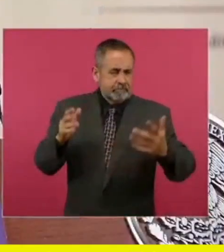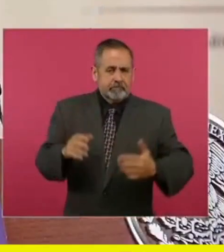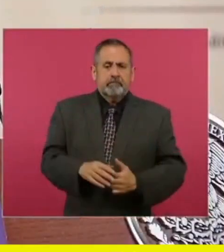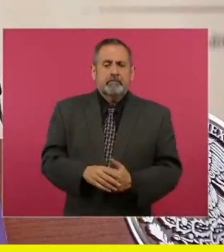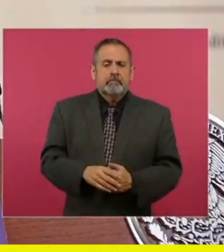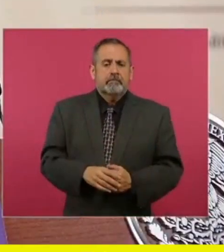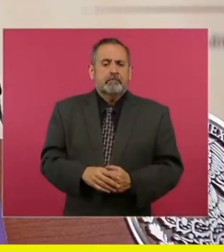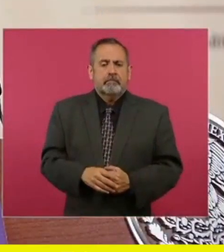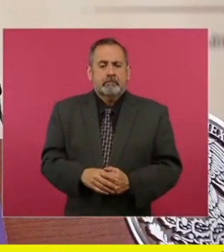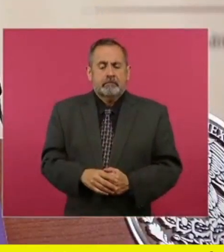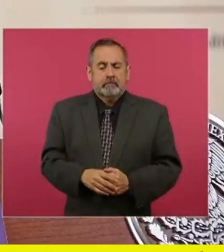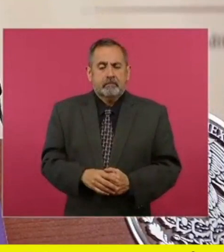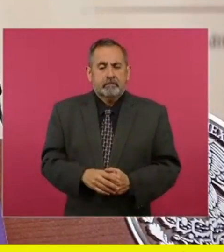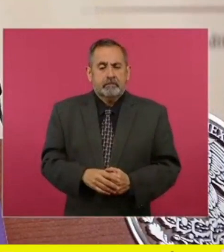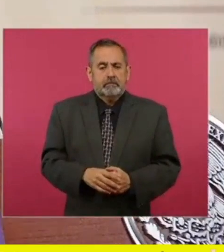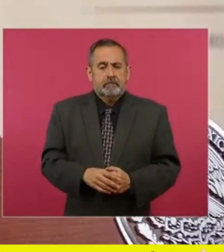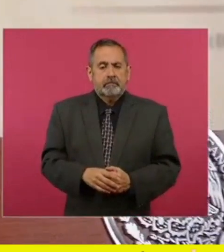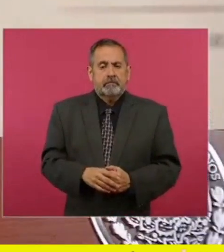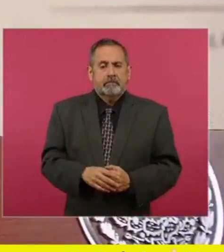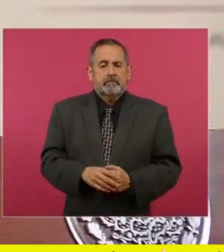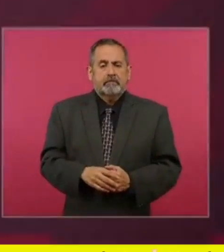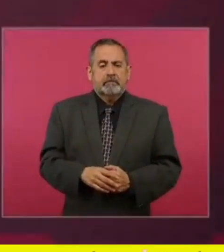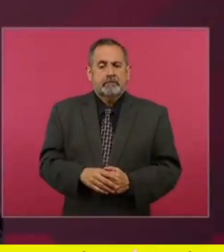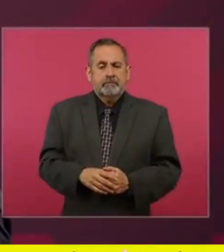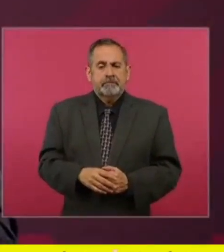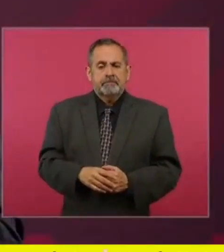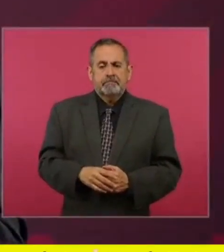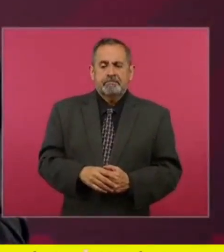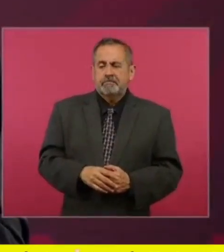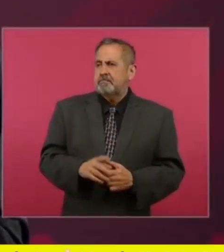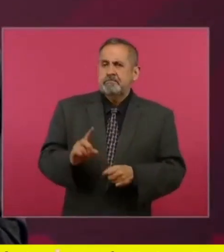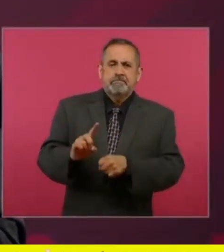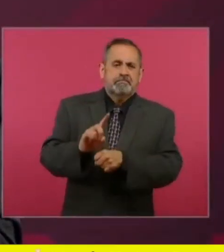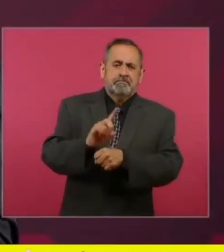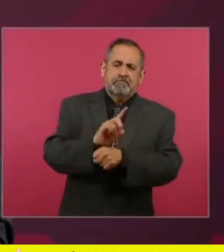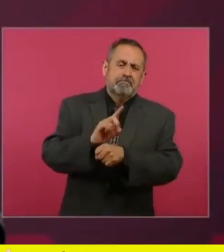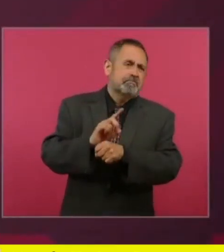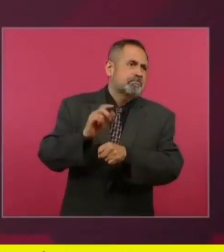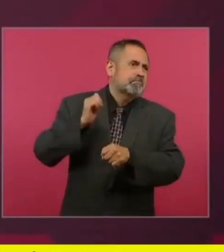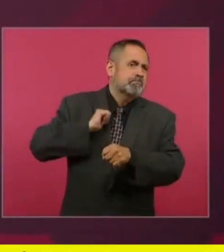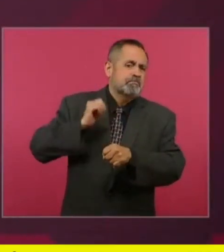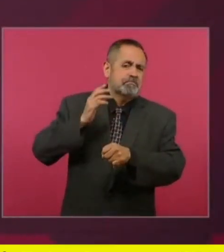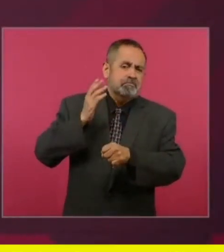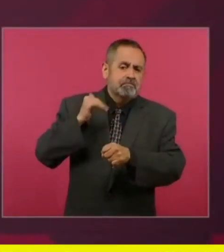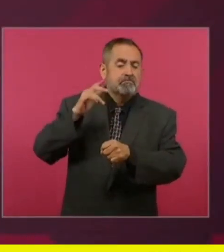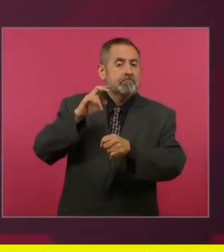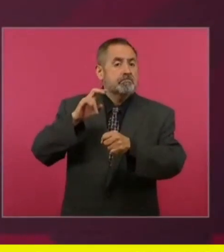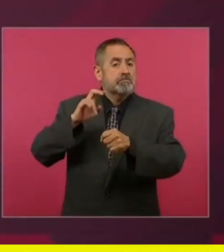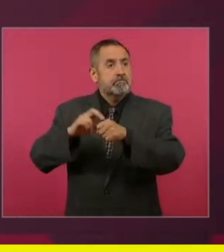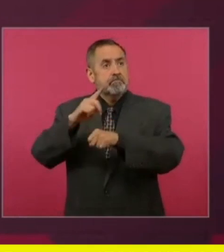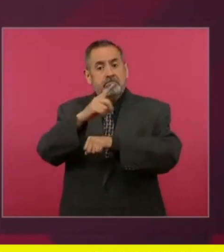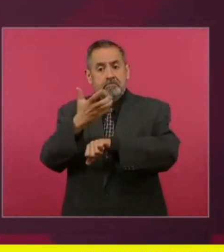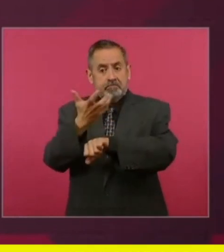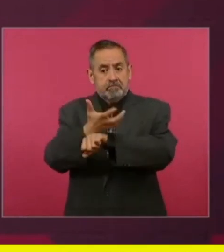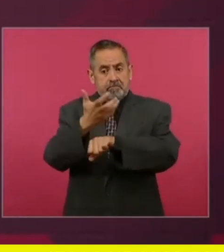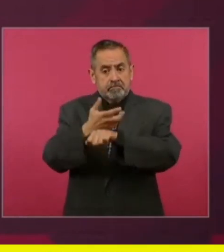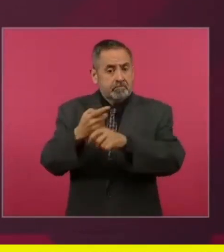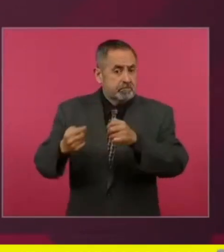desde la fundación por ejemplo en Estados Unidos